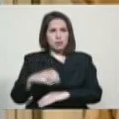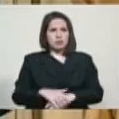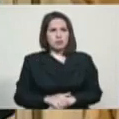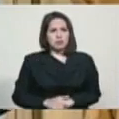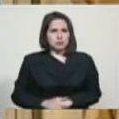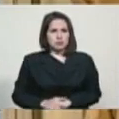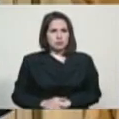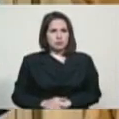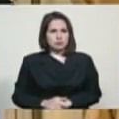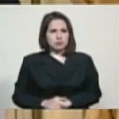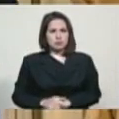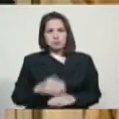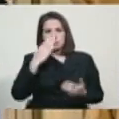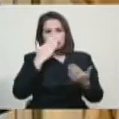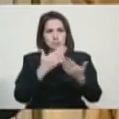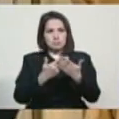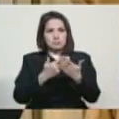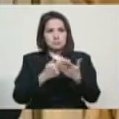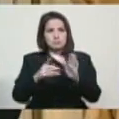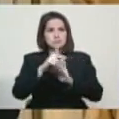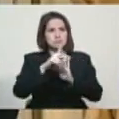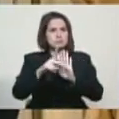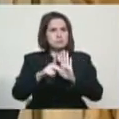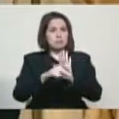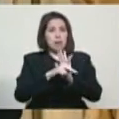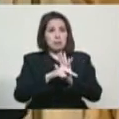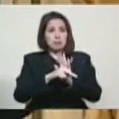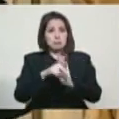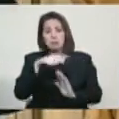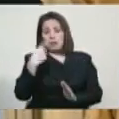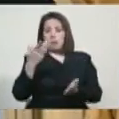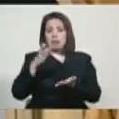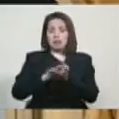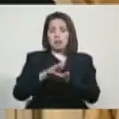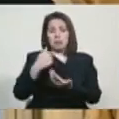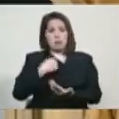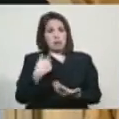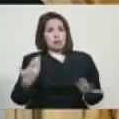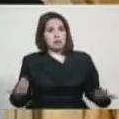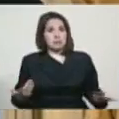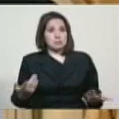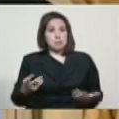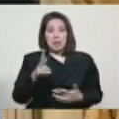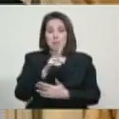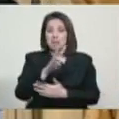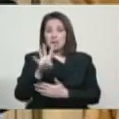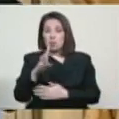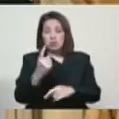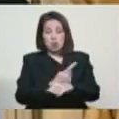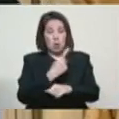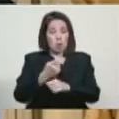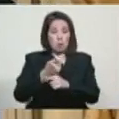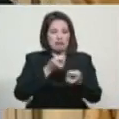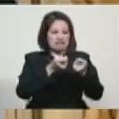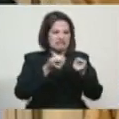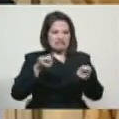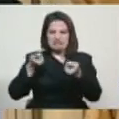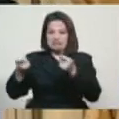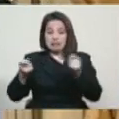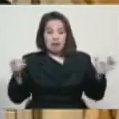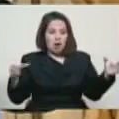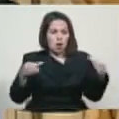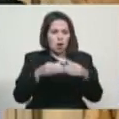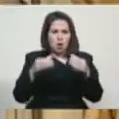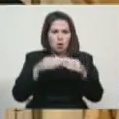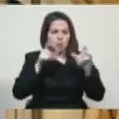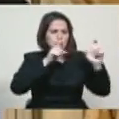que está al frente de un plan para asesinarme. Se dedica las 24 horas del día a captar y preparar grupos